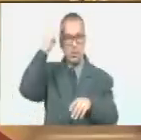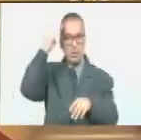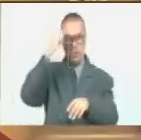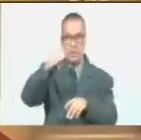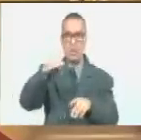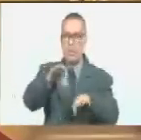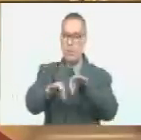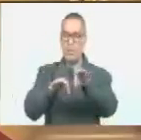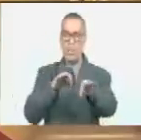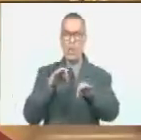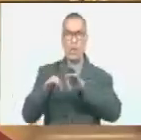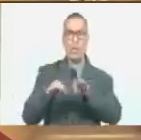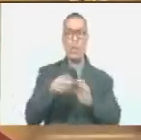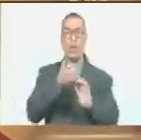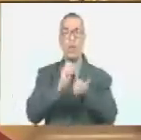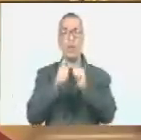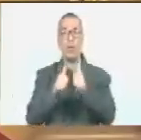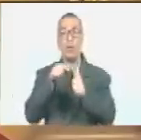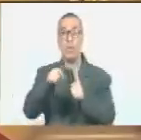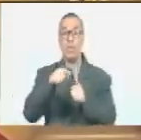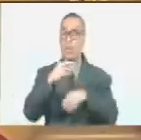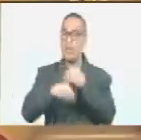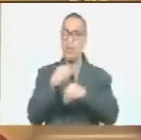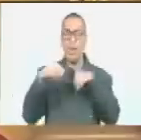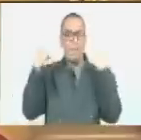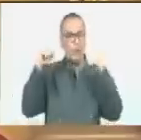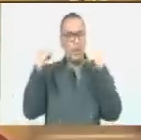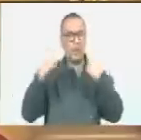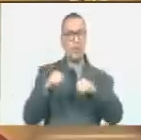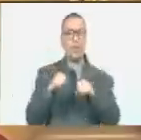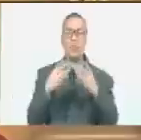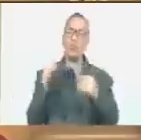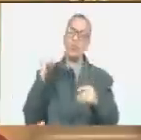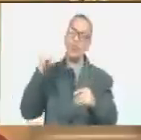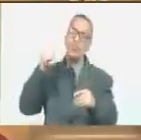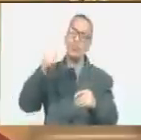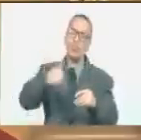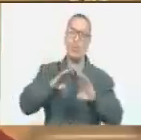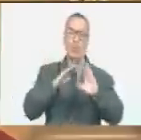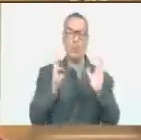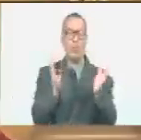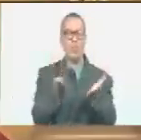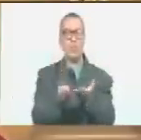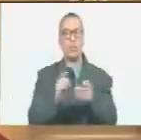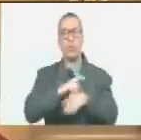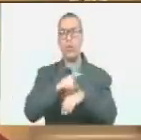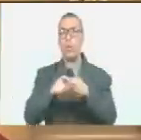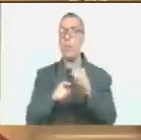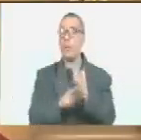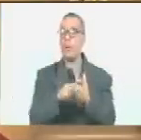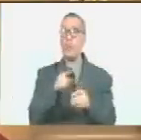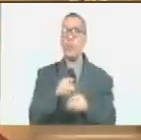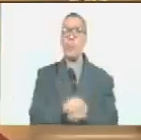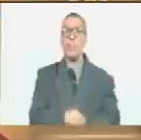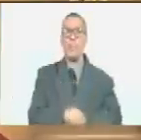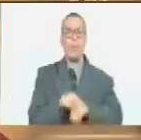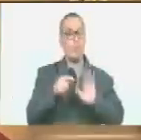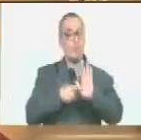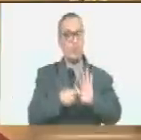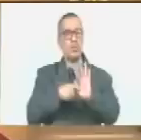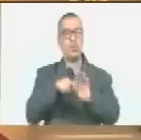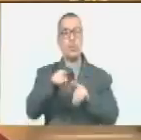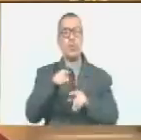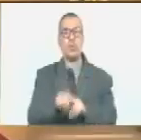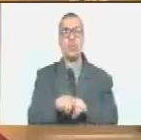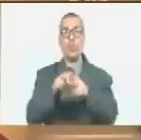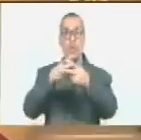el ajedrez es un deporte que ha sido practicado por siglos en el mundo entero y que ha sido demostrado